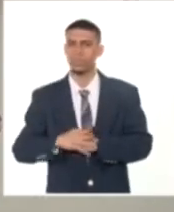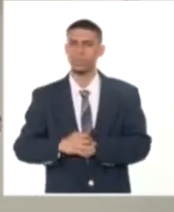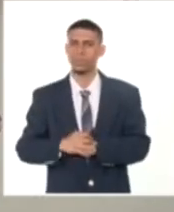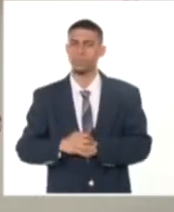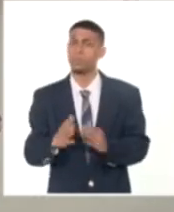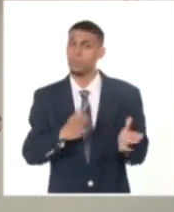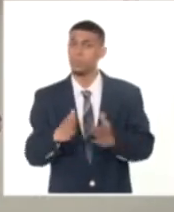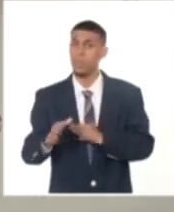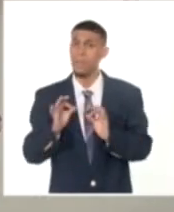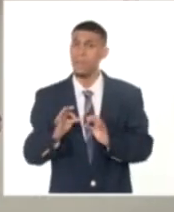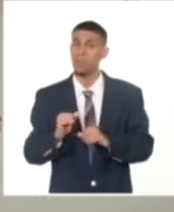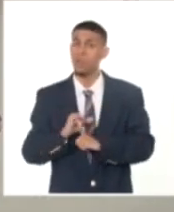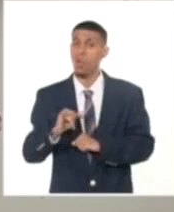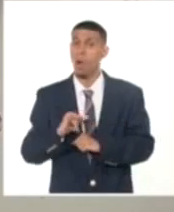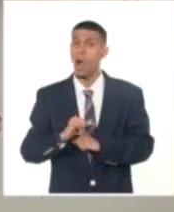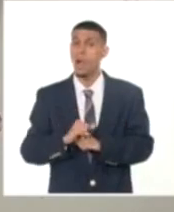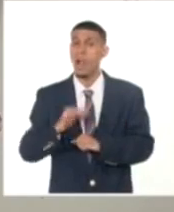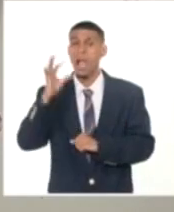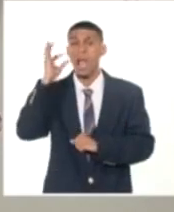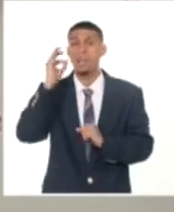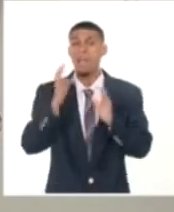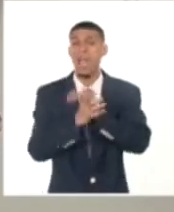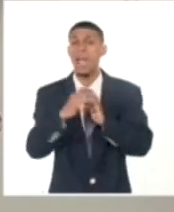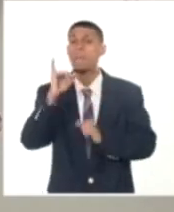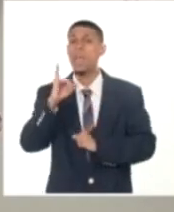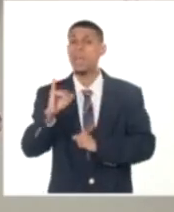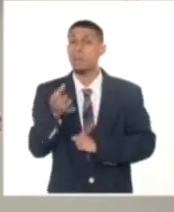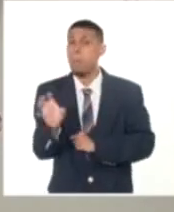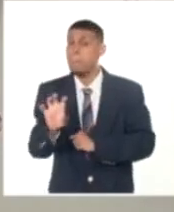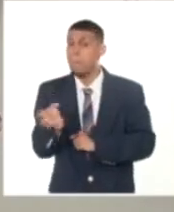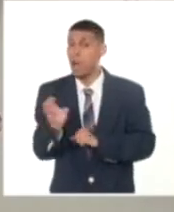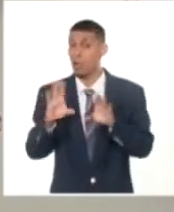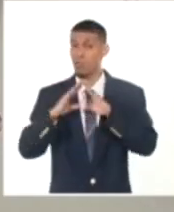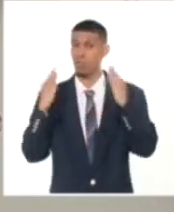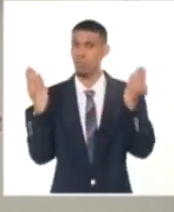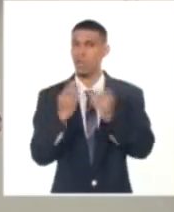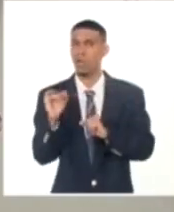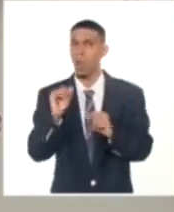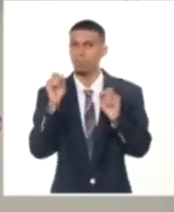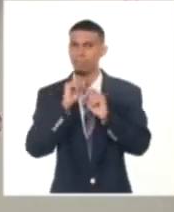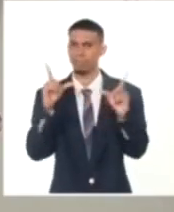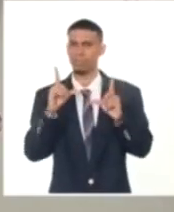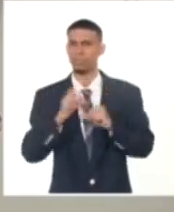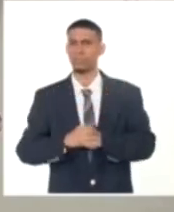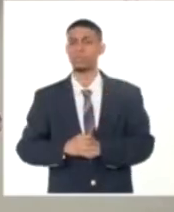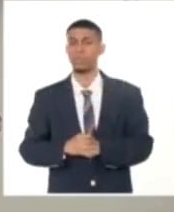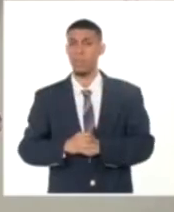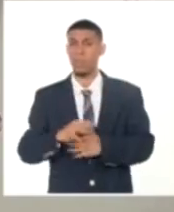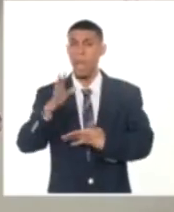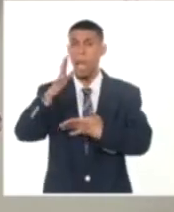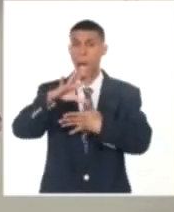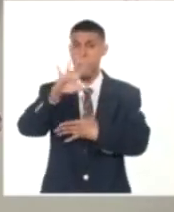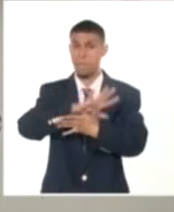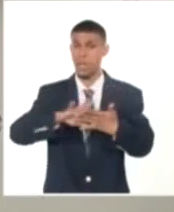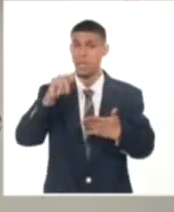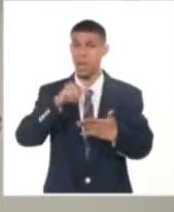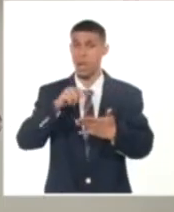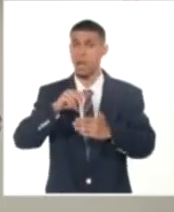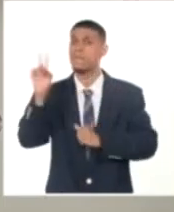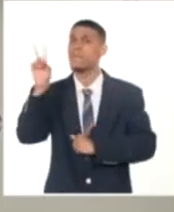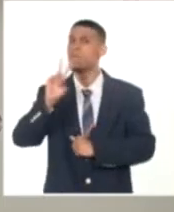fresquitas previsiones del FMI y el Banco Mundial. Aquí nos llevamos igualmente una sorpresa. Justo en América Latina, la